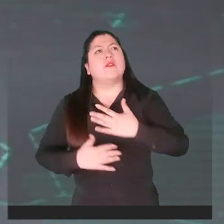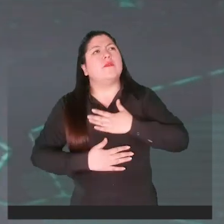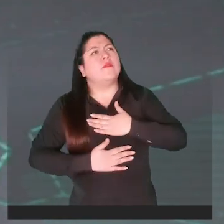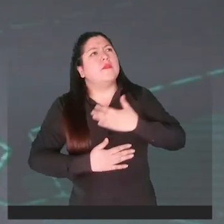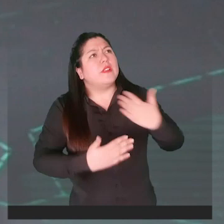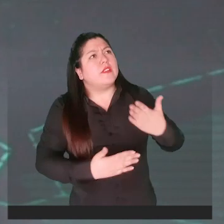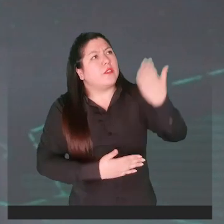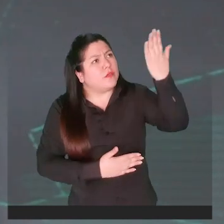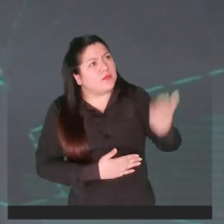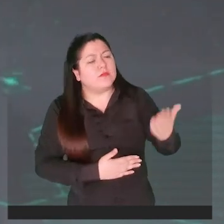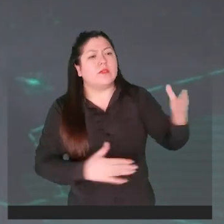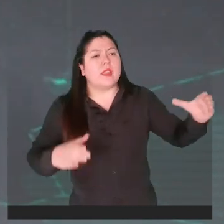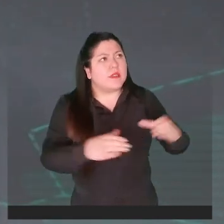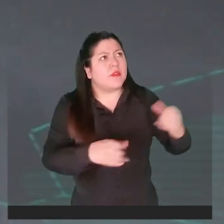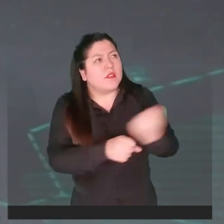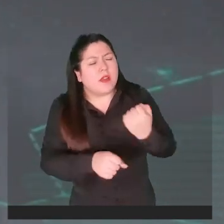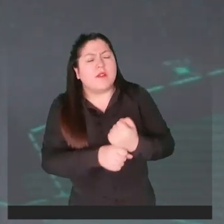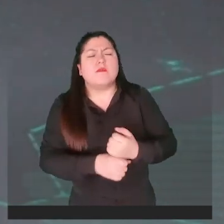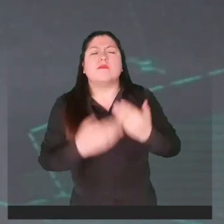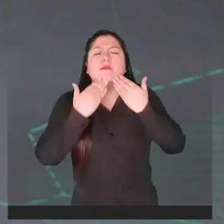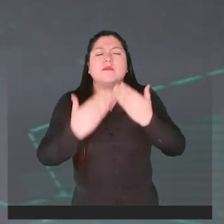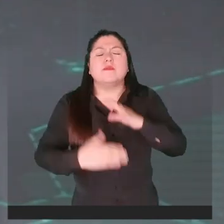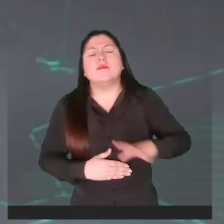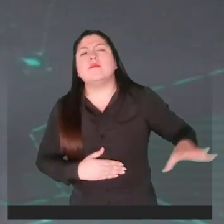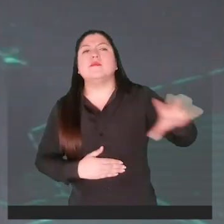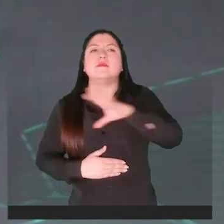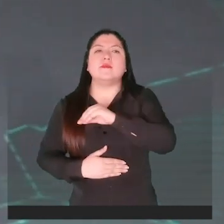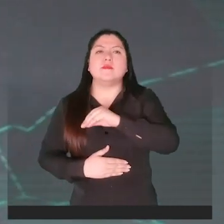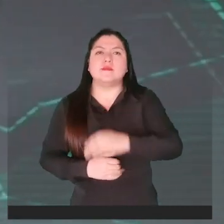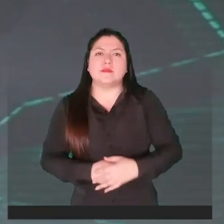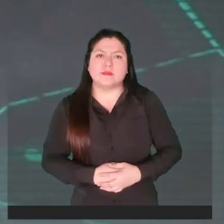señor registrador, a usted y a su equipo. Muchísimas gracias a todos.